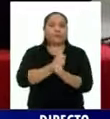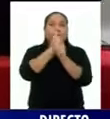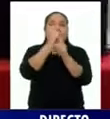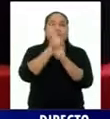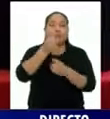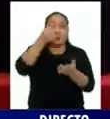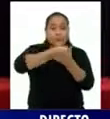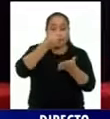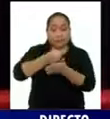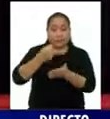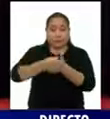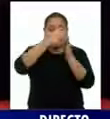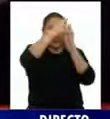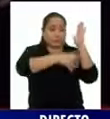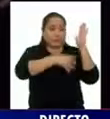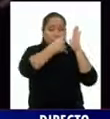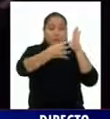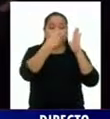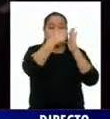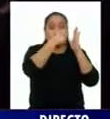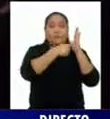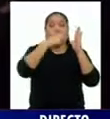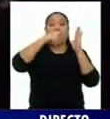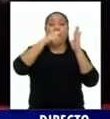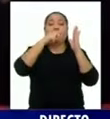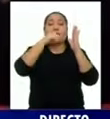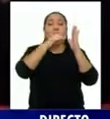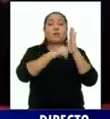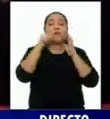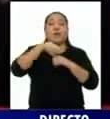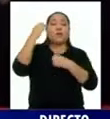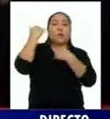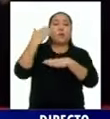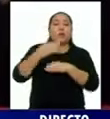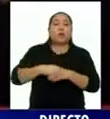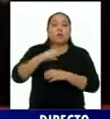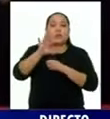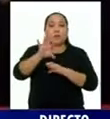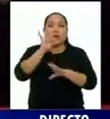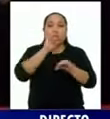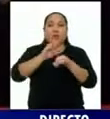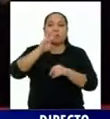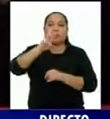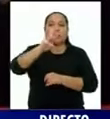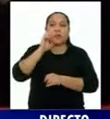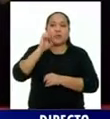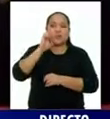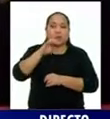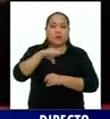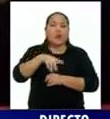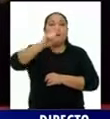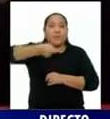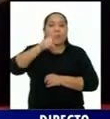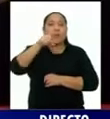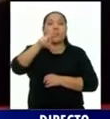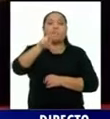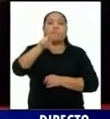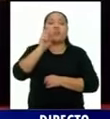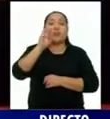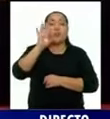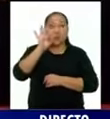a la planilla, en el caso de Piura, se ha identificado 18.601 empresas, perdón,